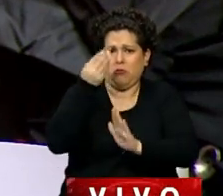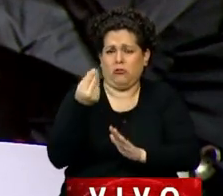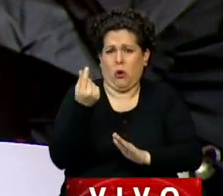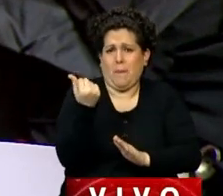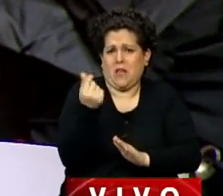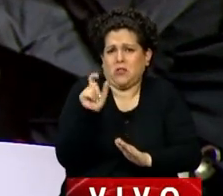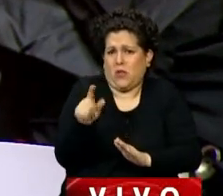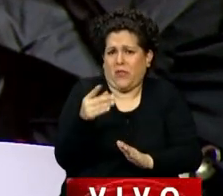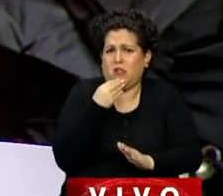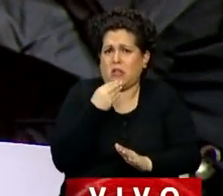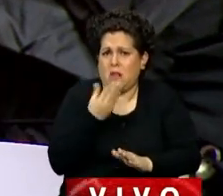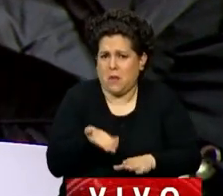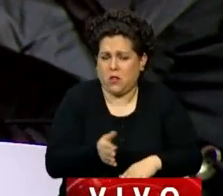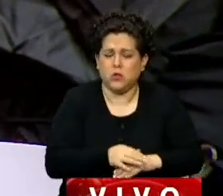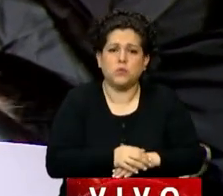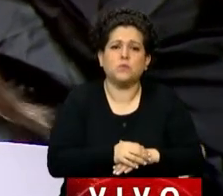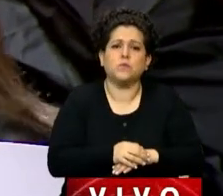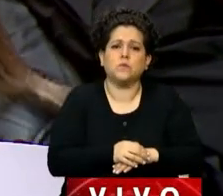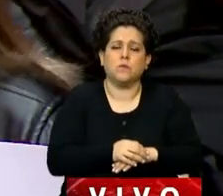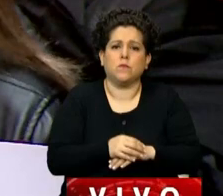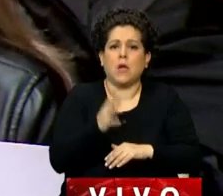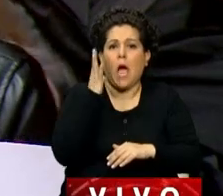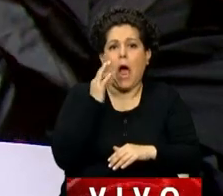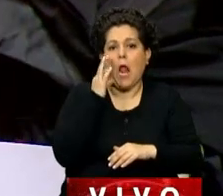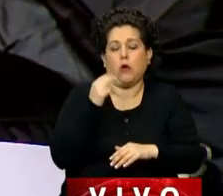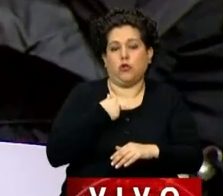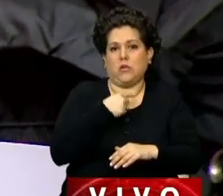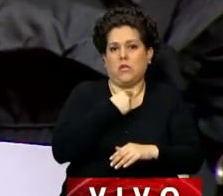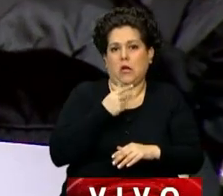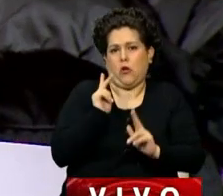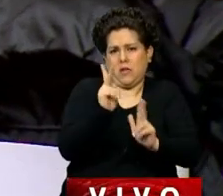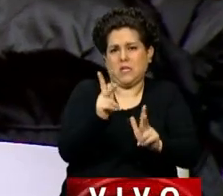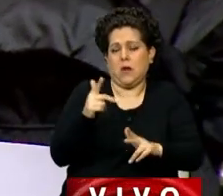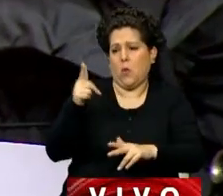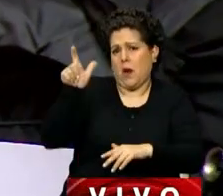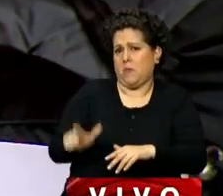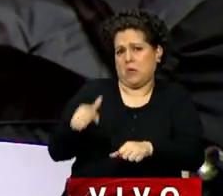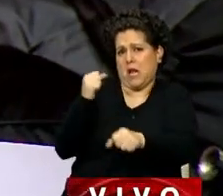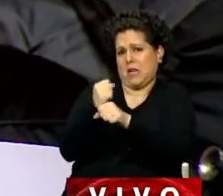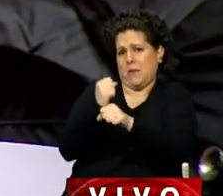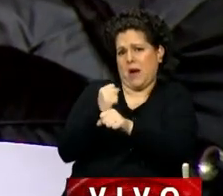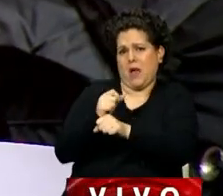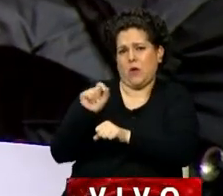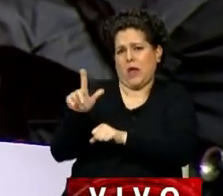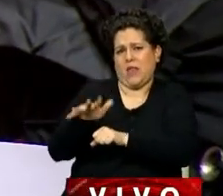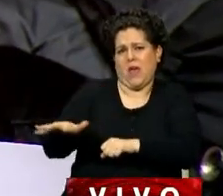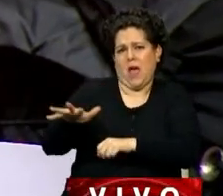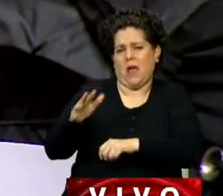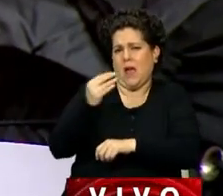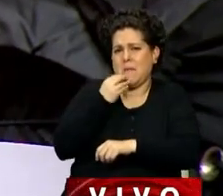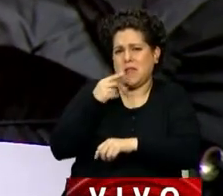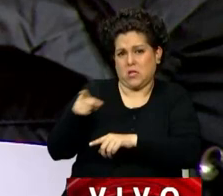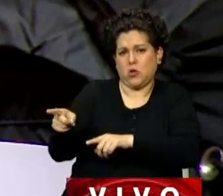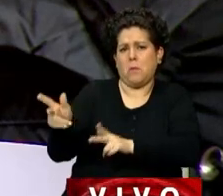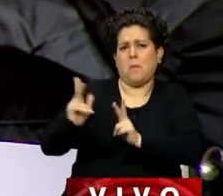Y con algo, señor presidente, que quiero destacar, que me decía una trabajadora de la alimentación el otro día: ya no